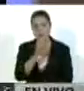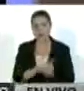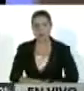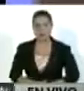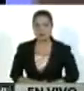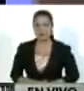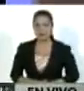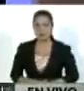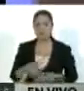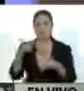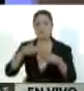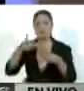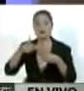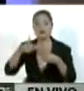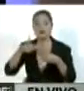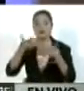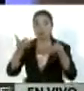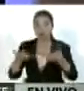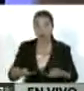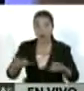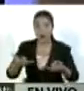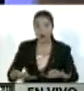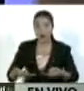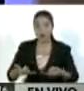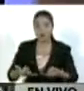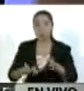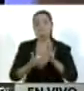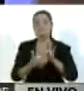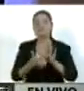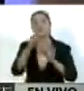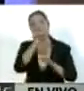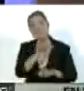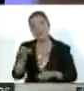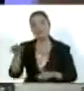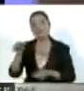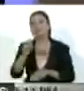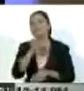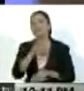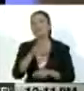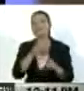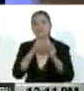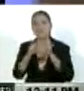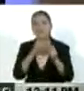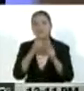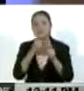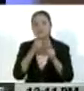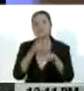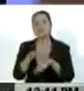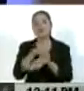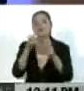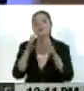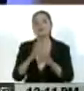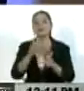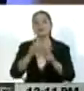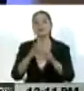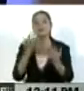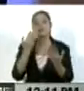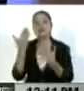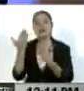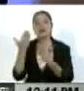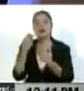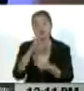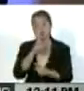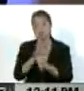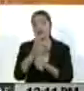Para decirles que en PDVSA La Campiña a esta hora se realiza el reporte semanal del órgano superior de vivienda y hábitat. Ahí está directamente el